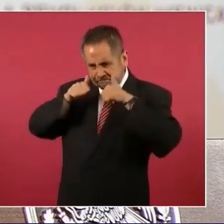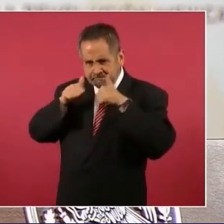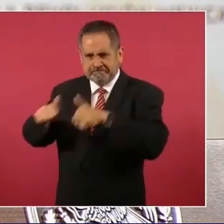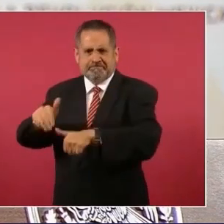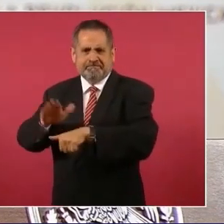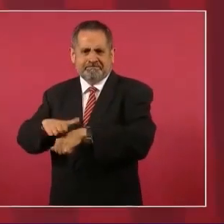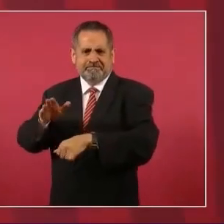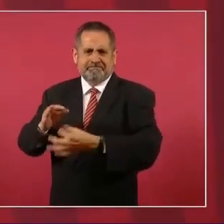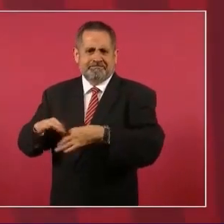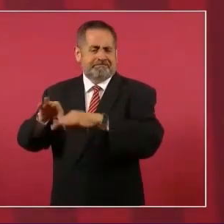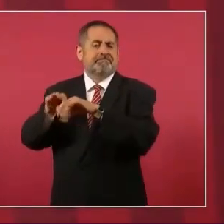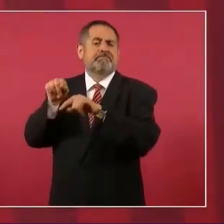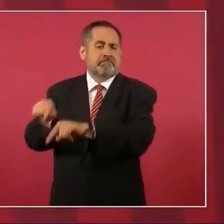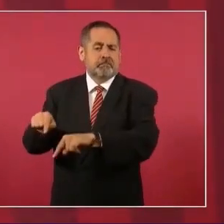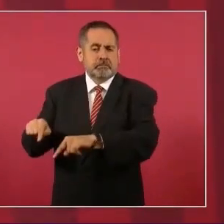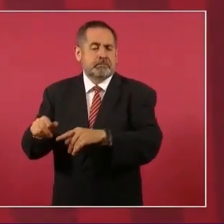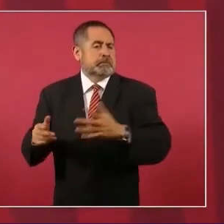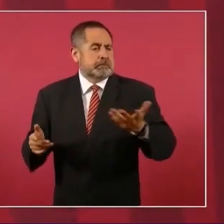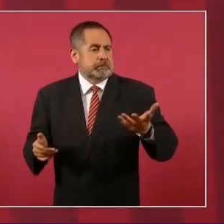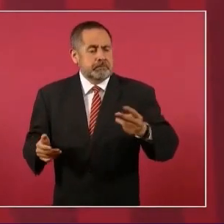Pero eso tiene que ver hasta